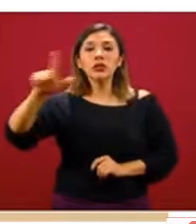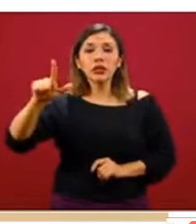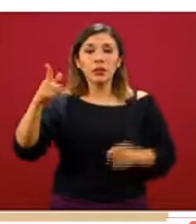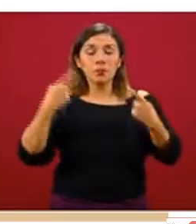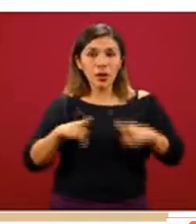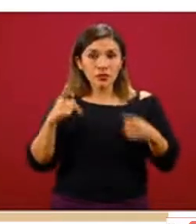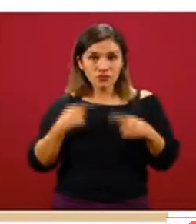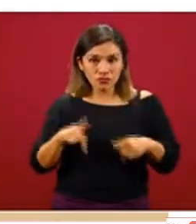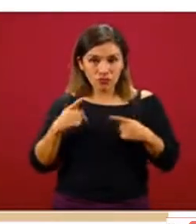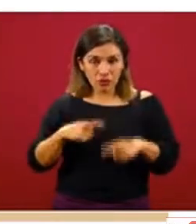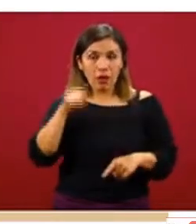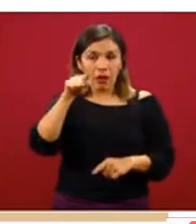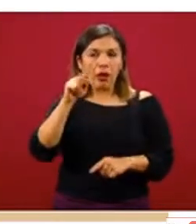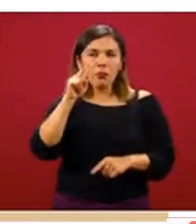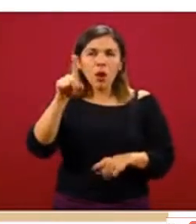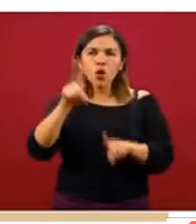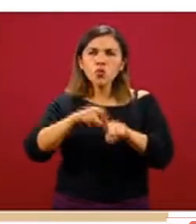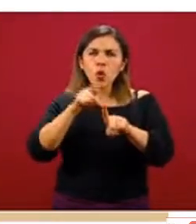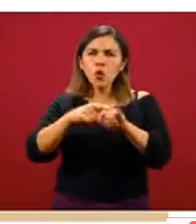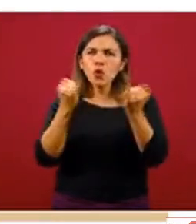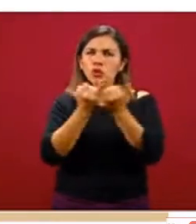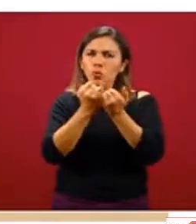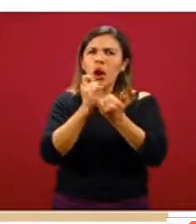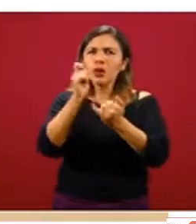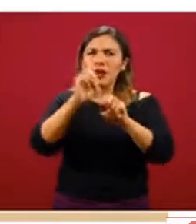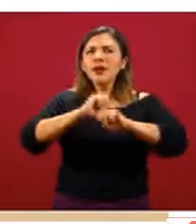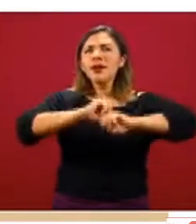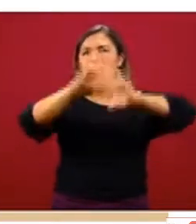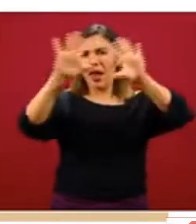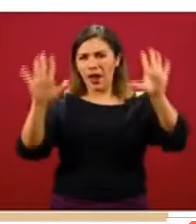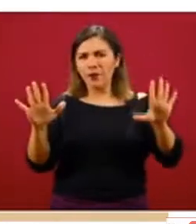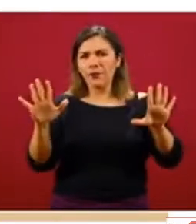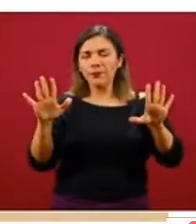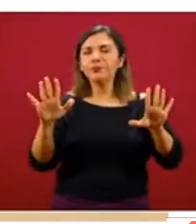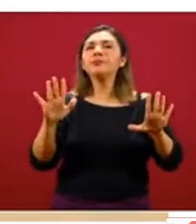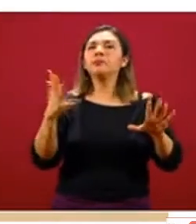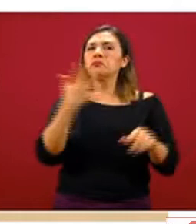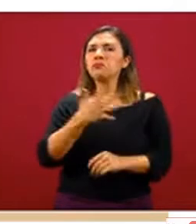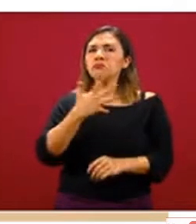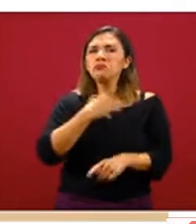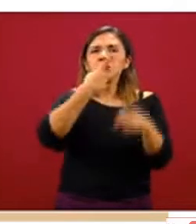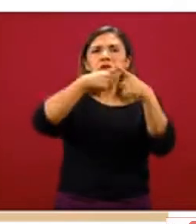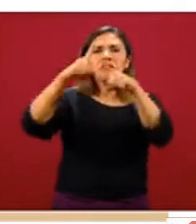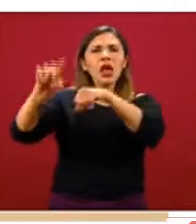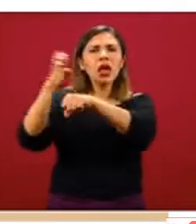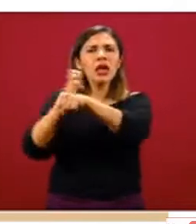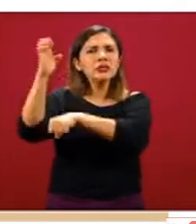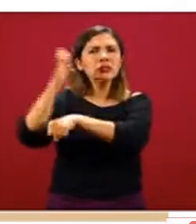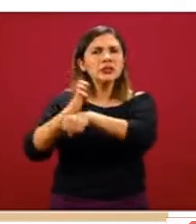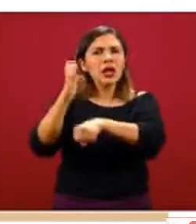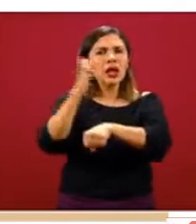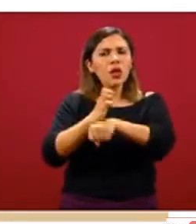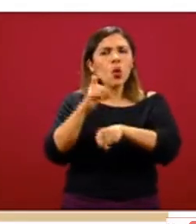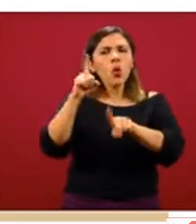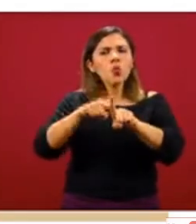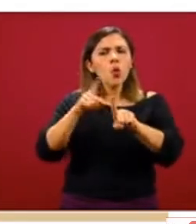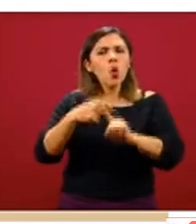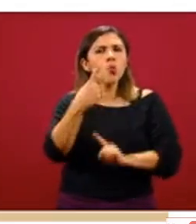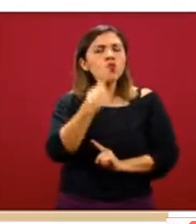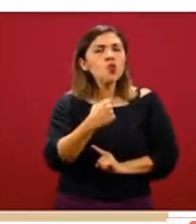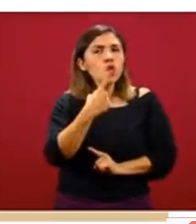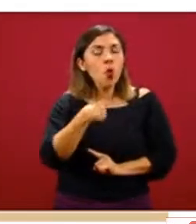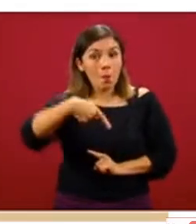casos. Aquí ya vemos que los colores son más claros. Hemos tenido varias entidades federativas en colores rojos,